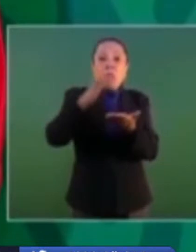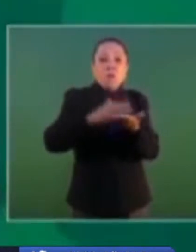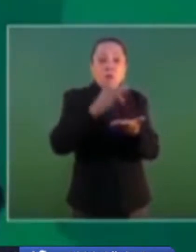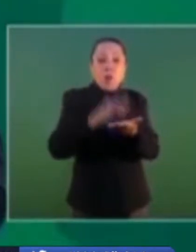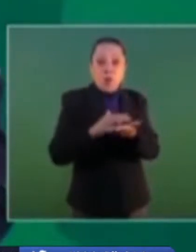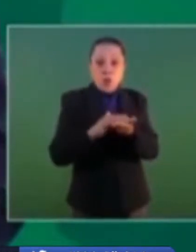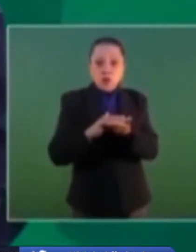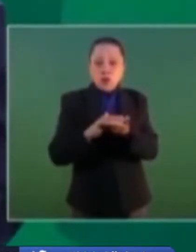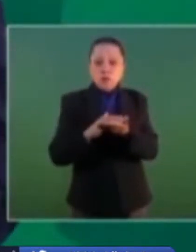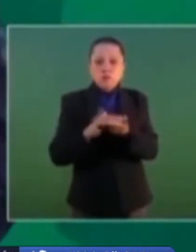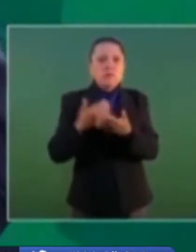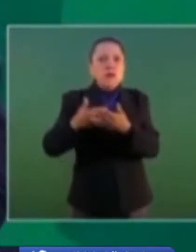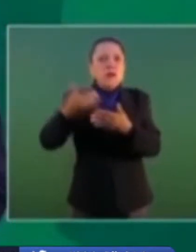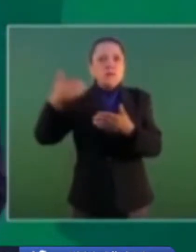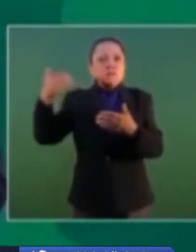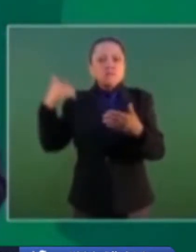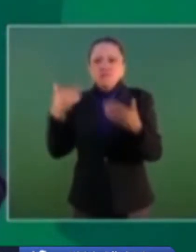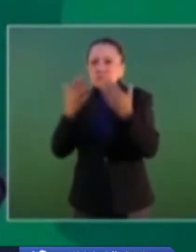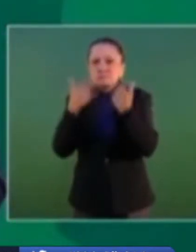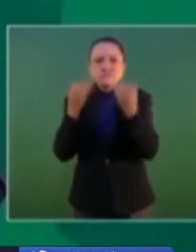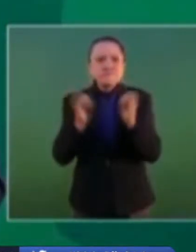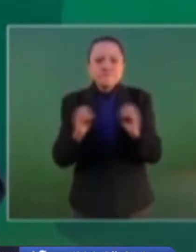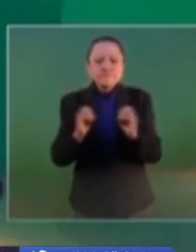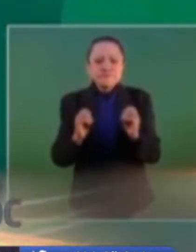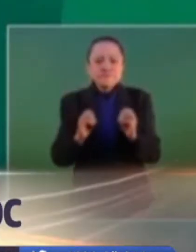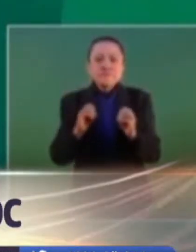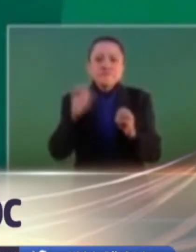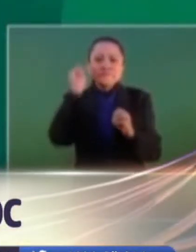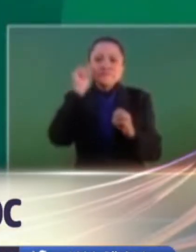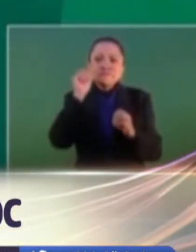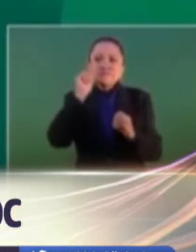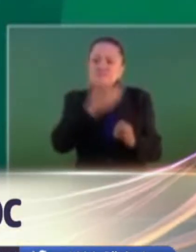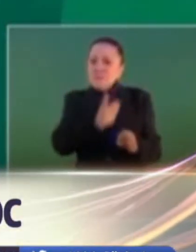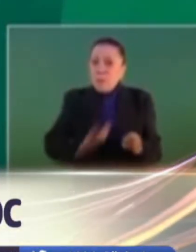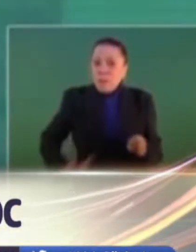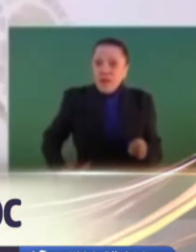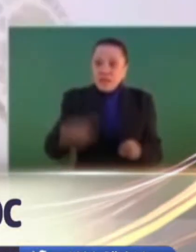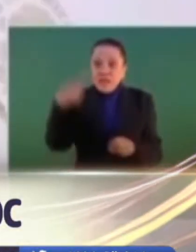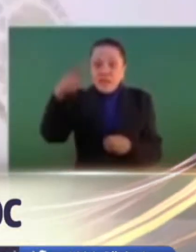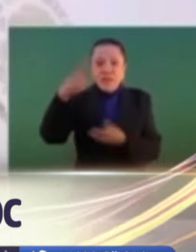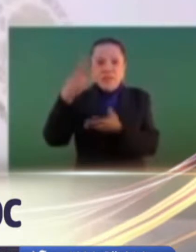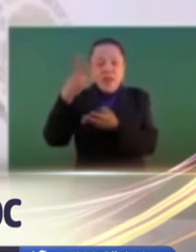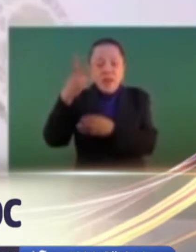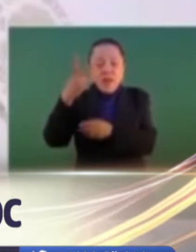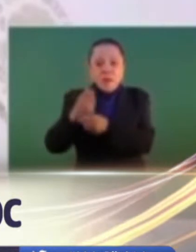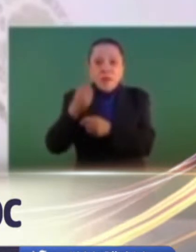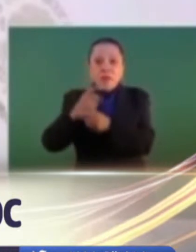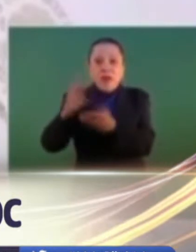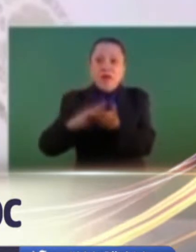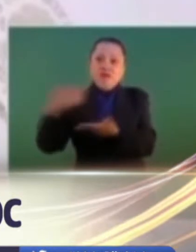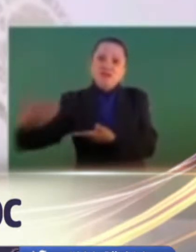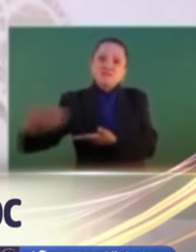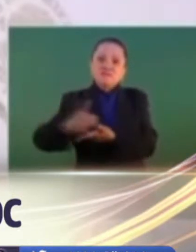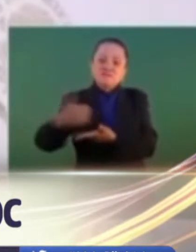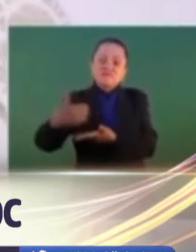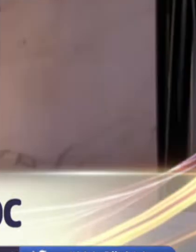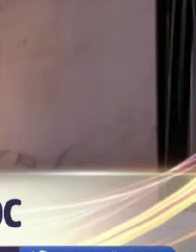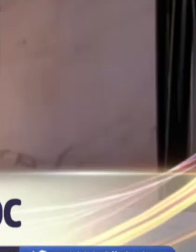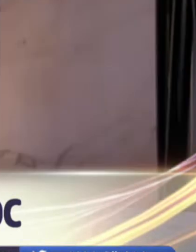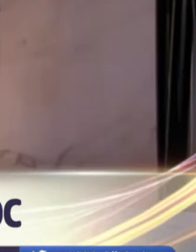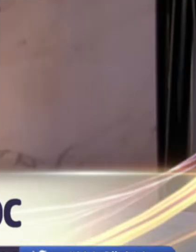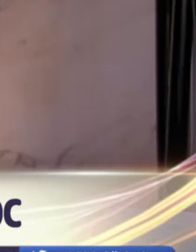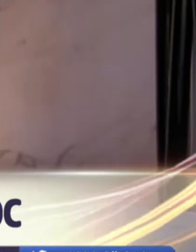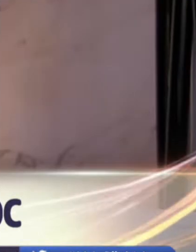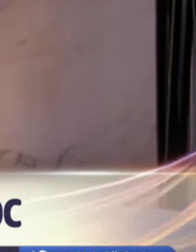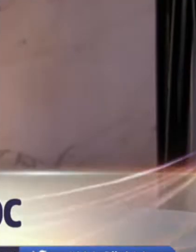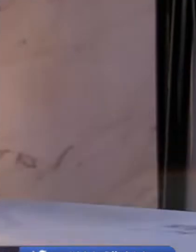Apoyos sin precedente de un primer mandatario con nuestra entidad. Bienvenido, señor presidente de Morelos. Lo que